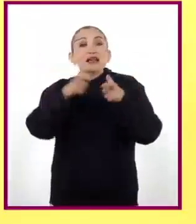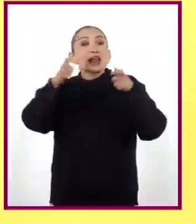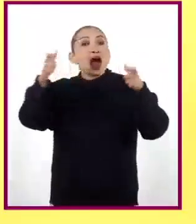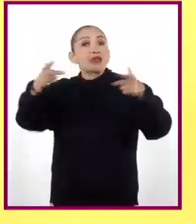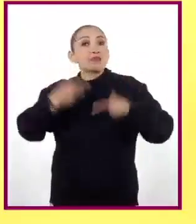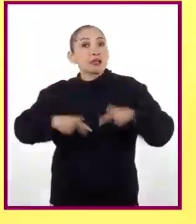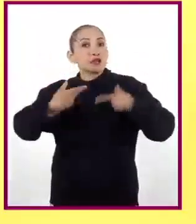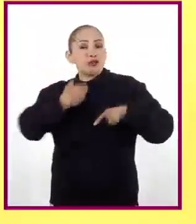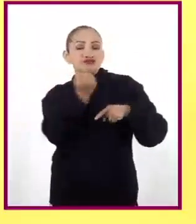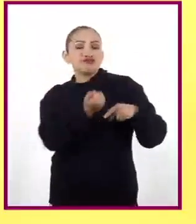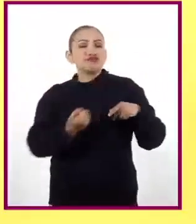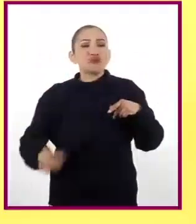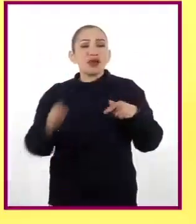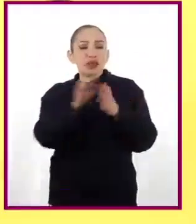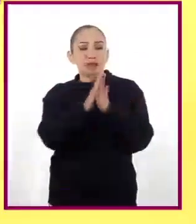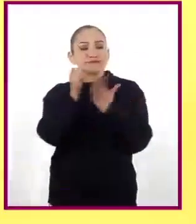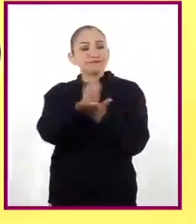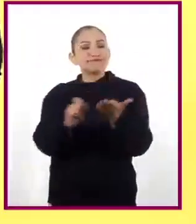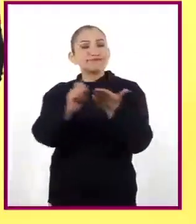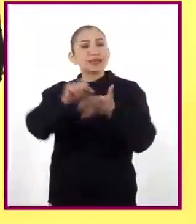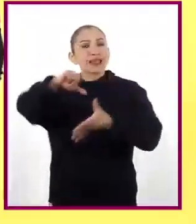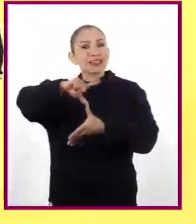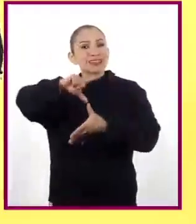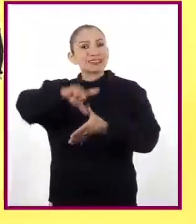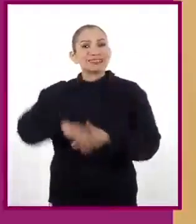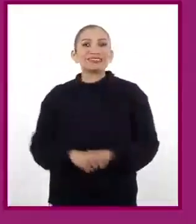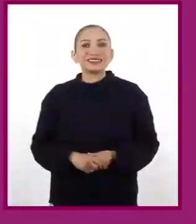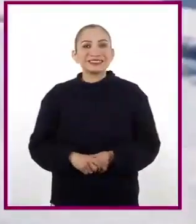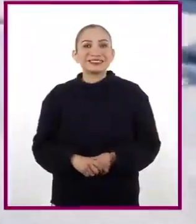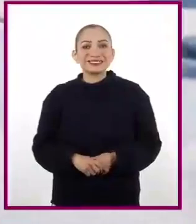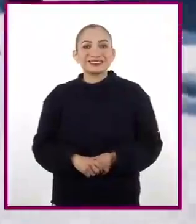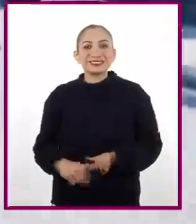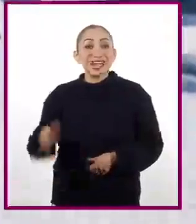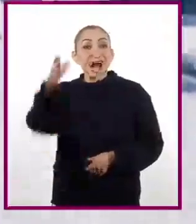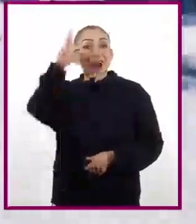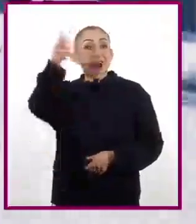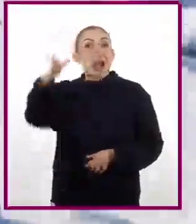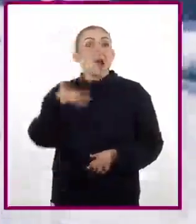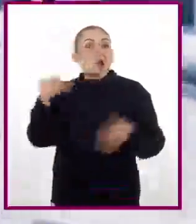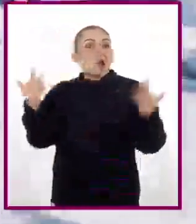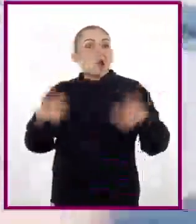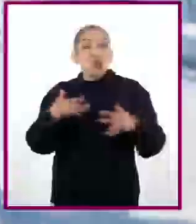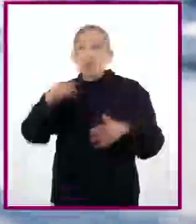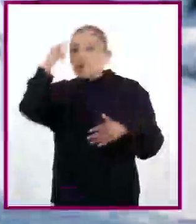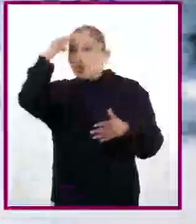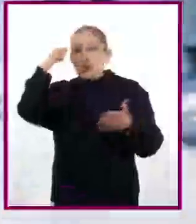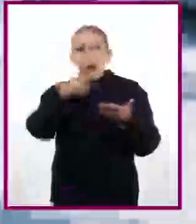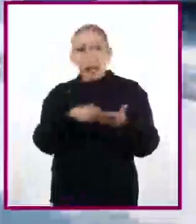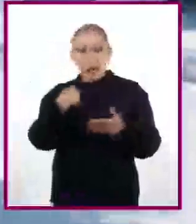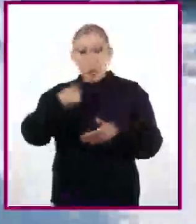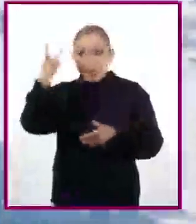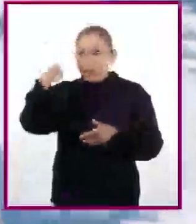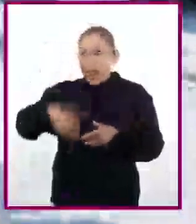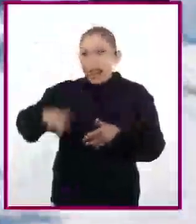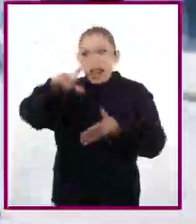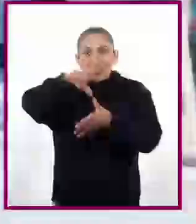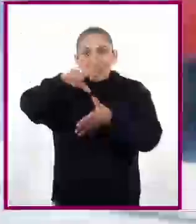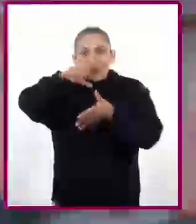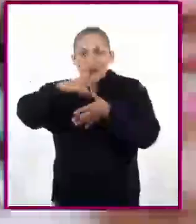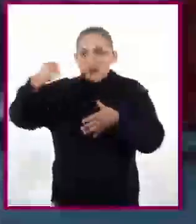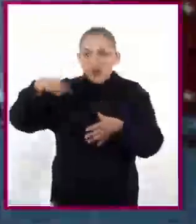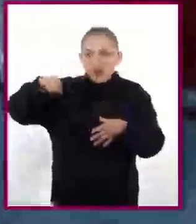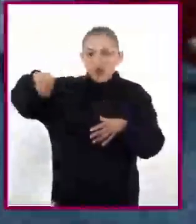Grandes autores de la literatura latinoamericana. Hola, no me lo van a creer, estoy haciendo un viaje por